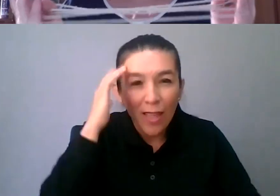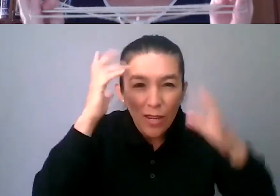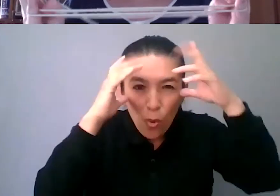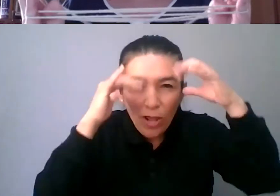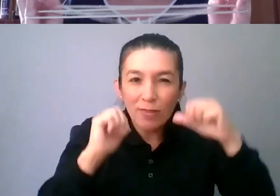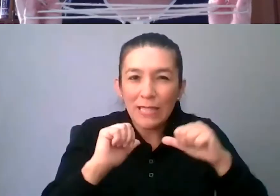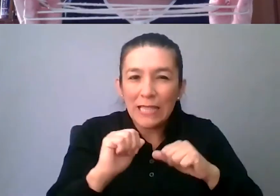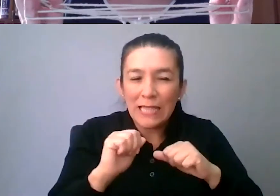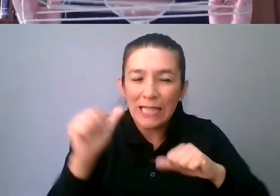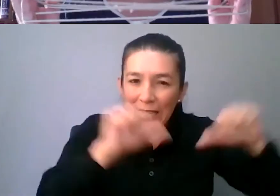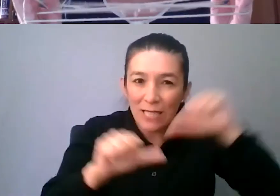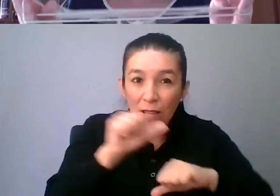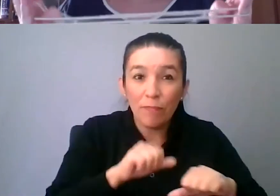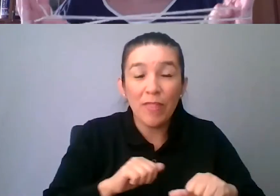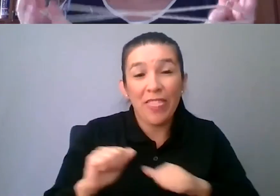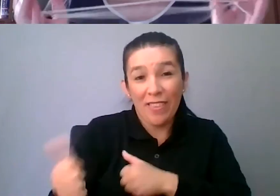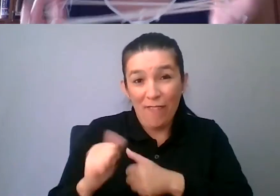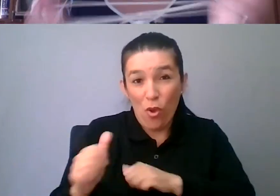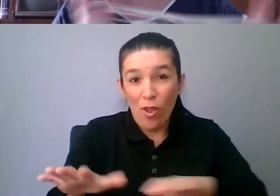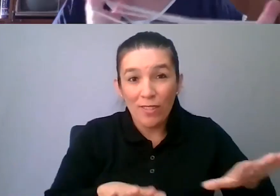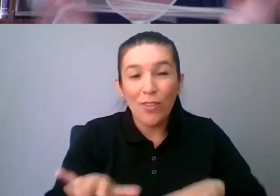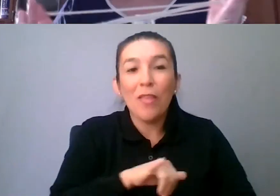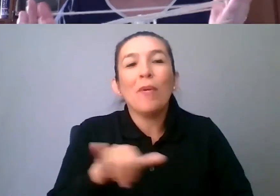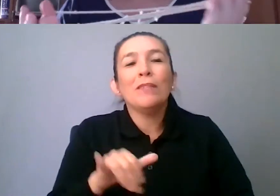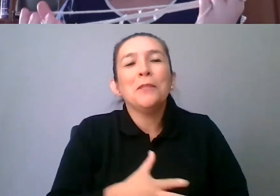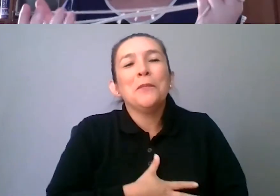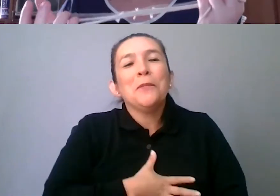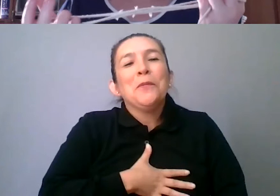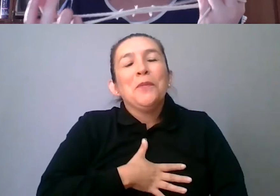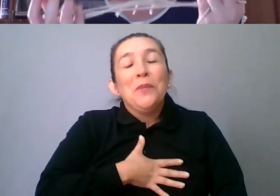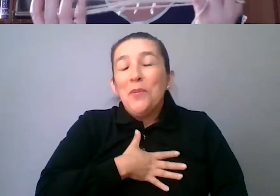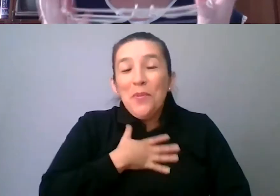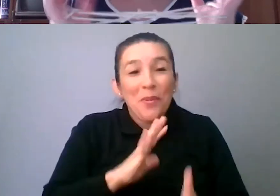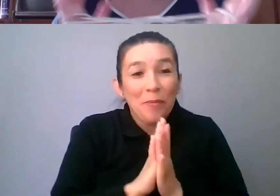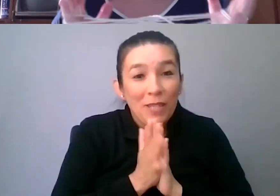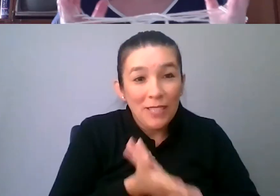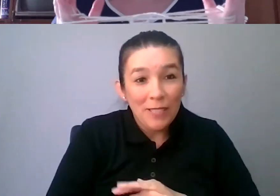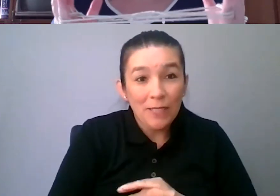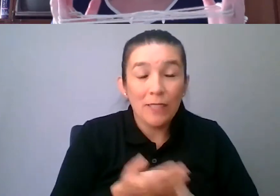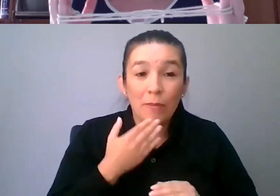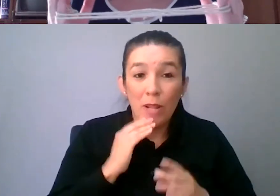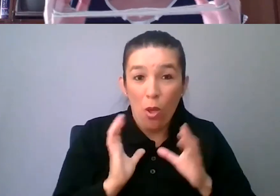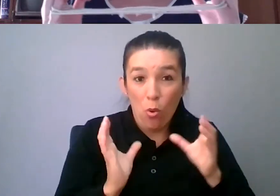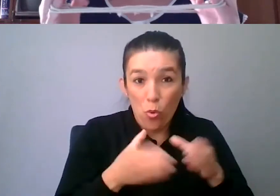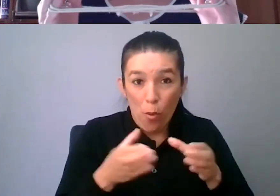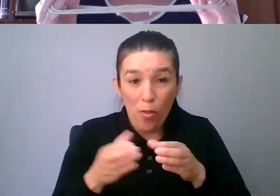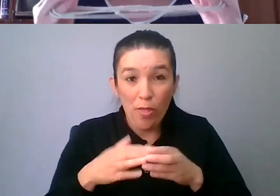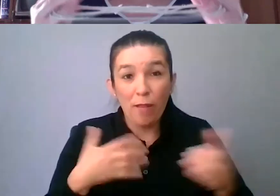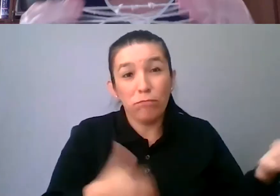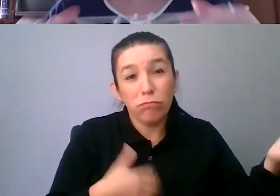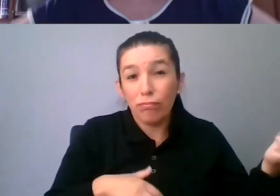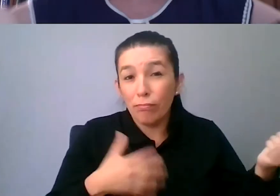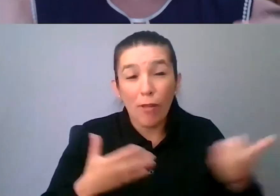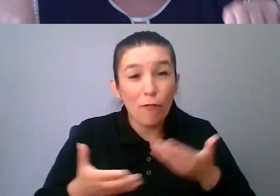desafío, una acción y luego la satisfacción total. Las agrupaciones folclóricas, por